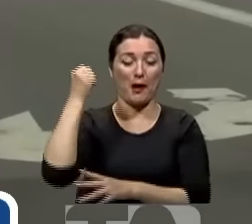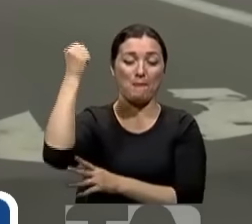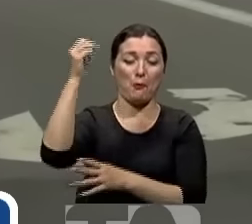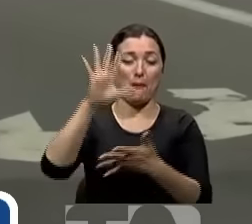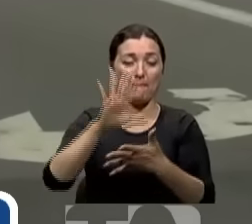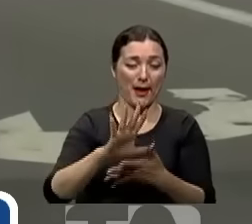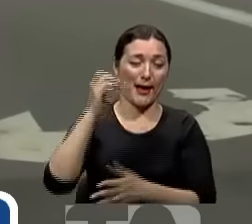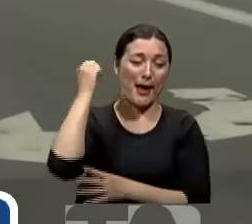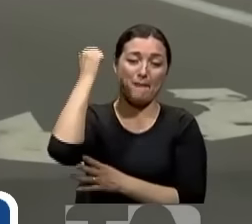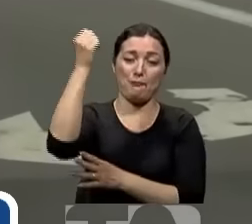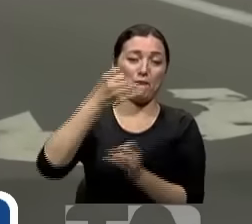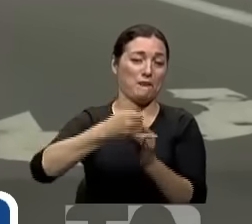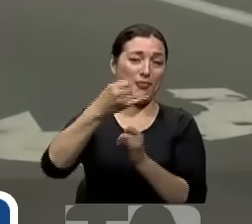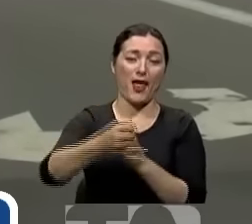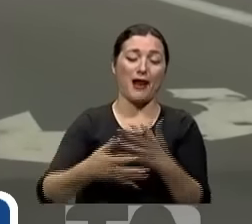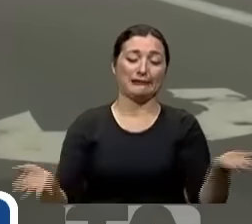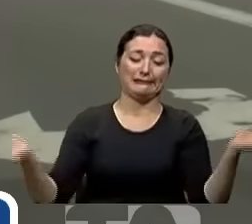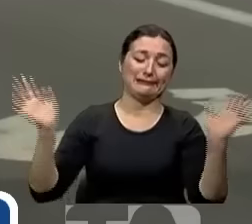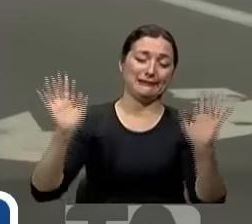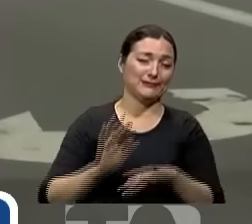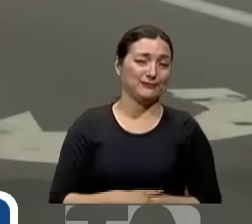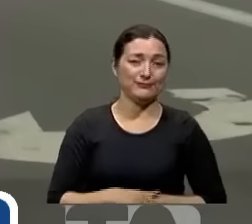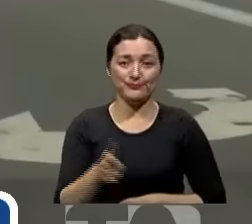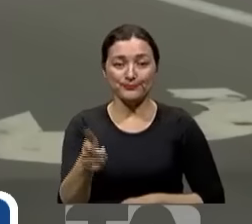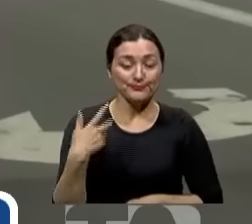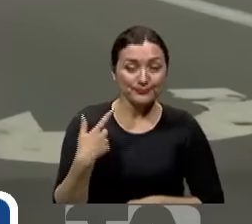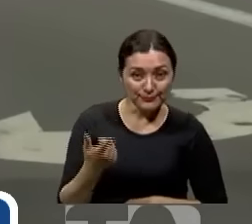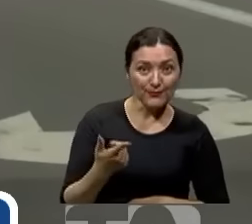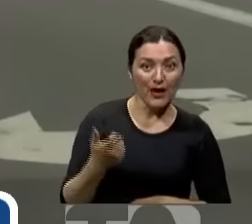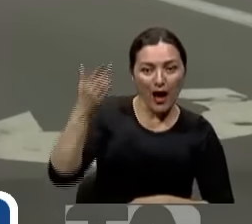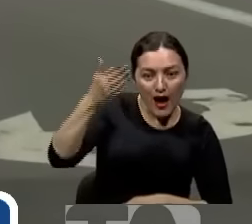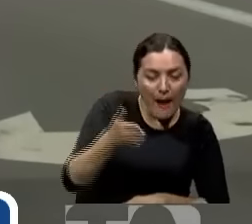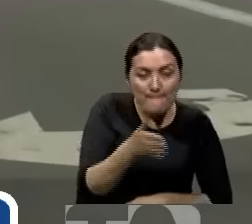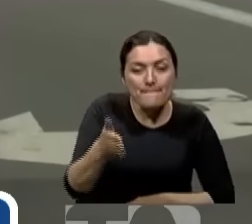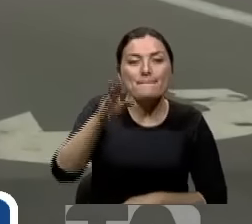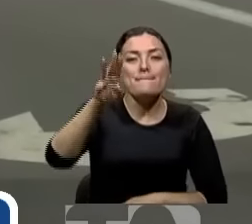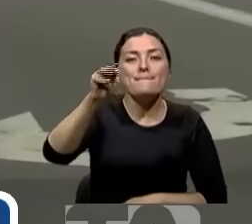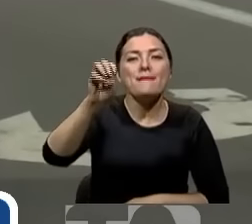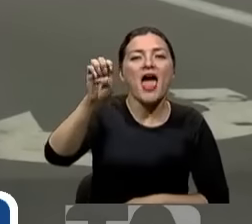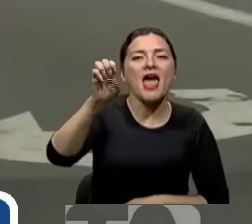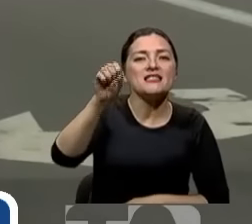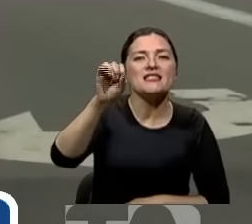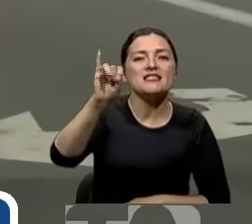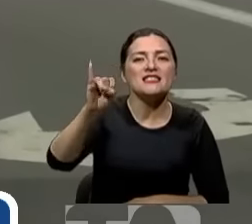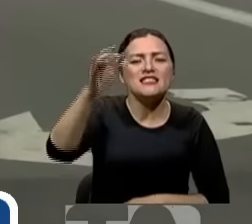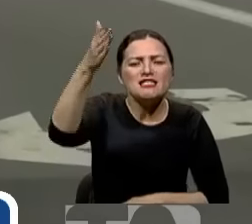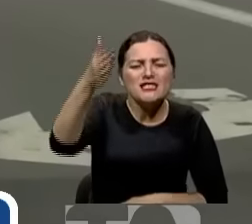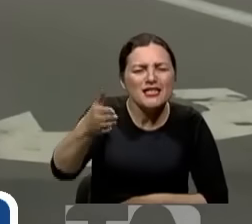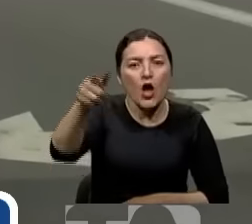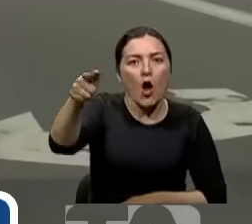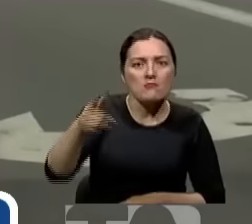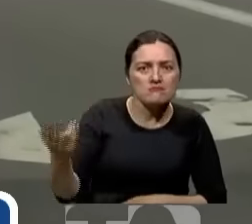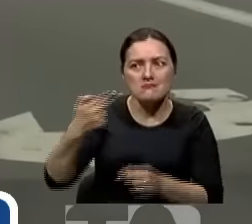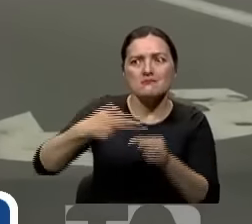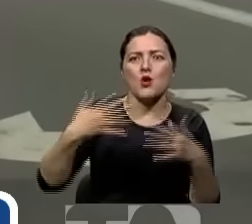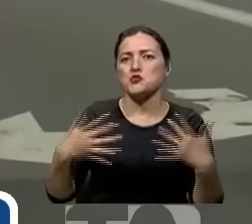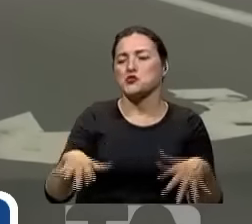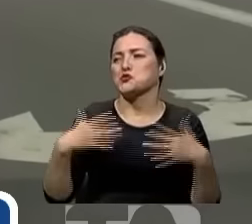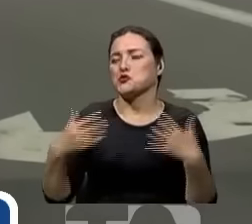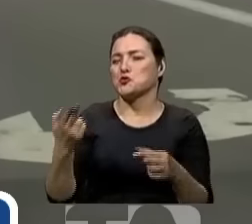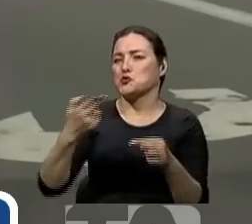de la finalísima y que seguramente ya va a poder contar con Lionel Messi desde el arranque como titular para este encuentro.